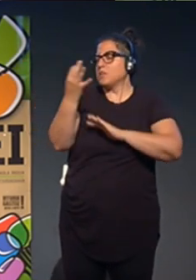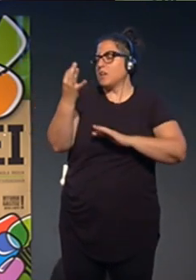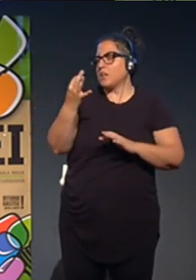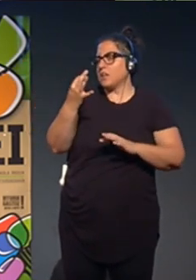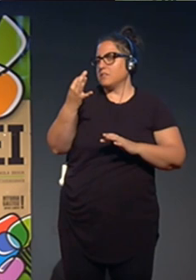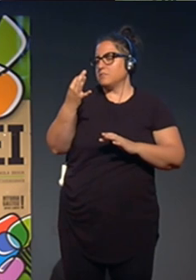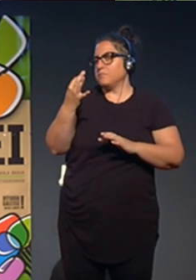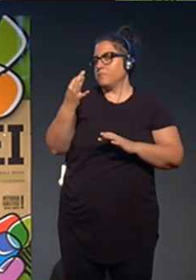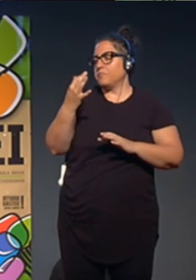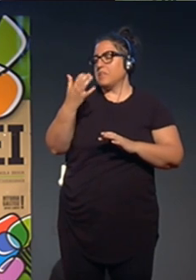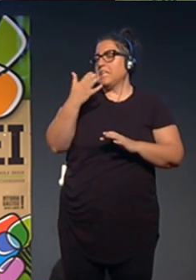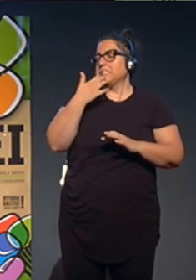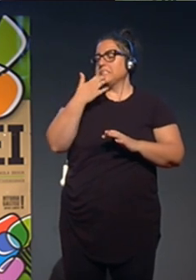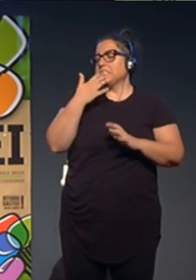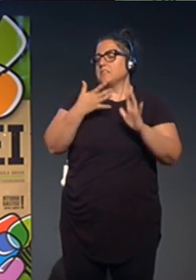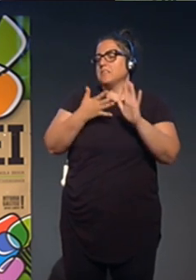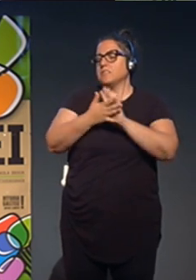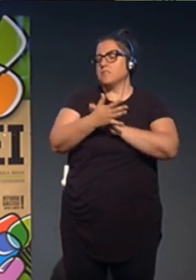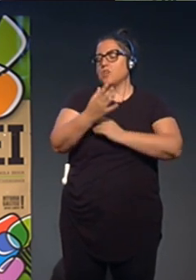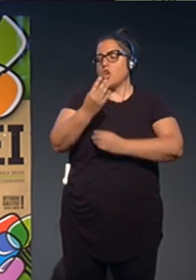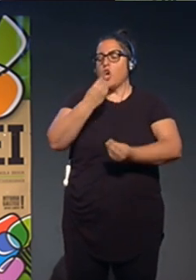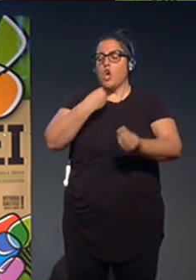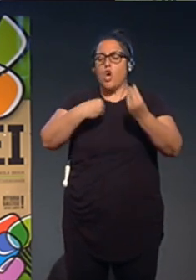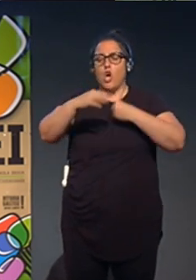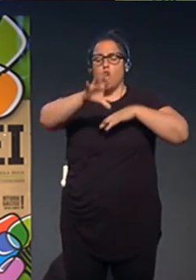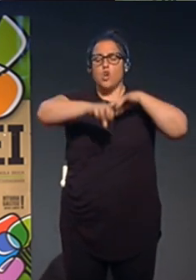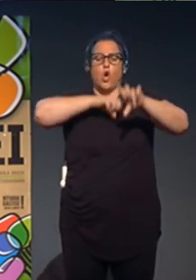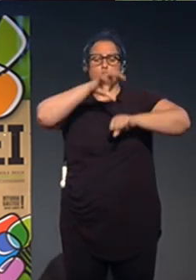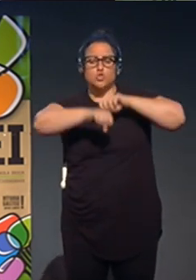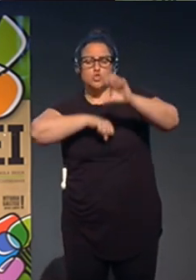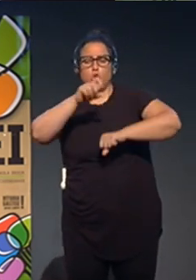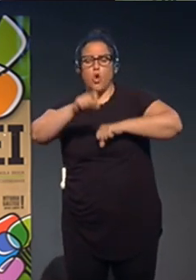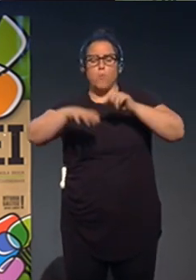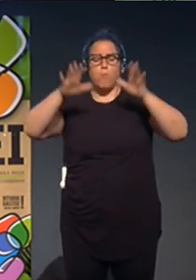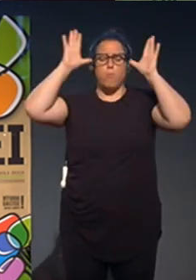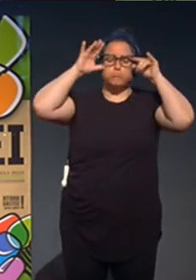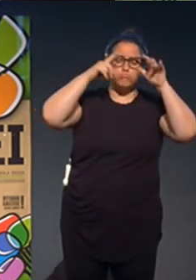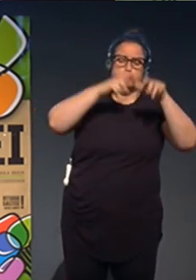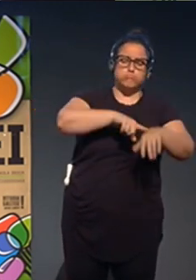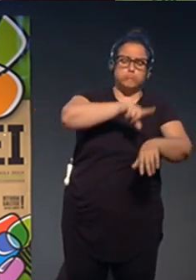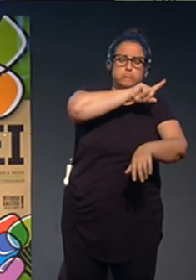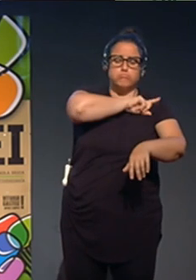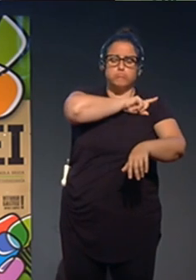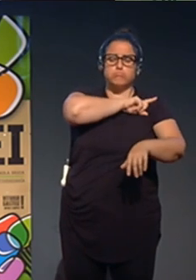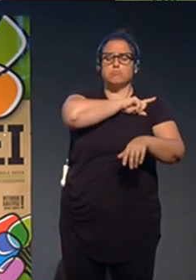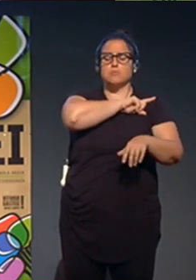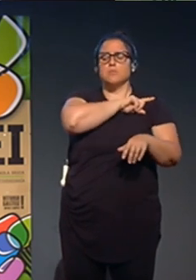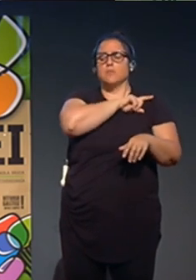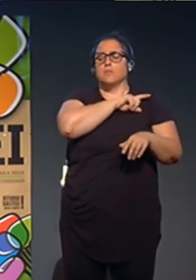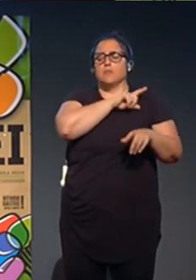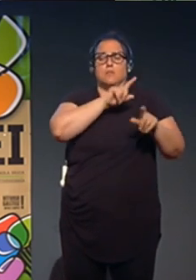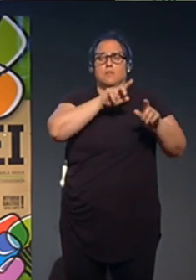entendemos dejar de crecer en el consumo y el despilfarro de los recursos naturales del planeta que